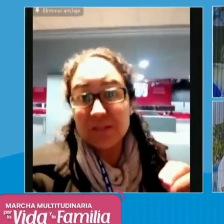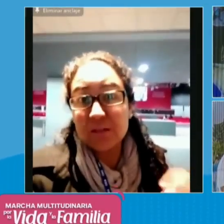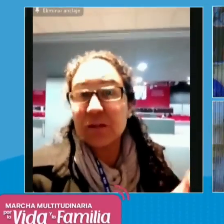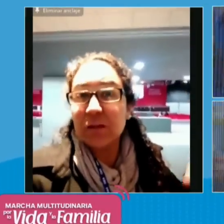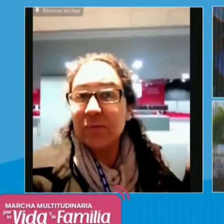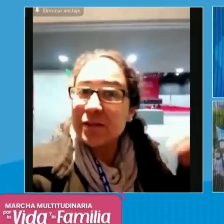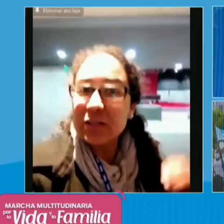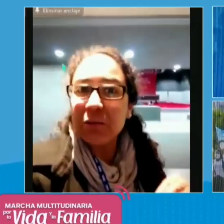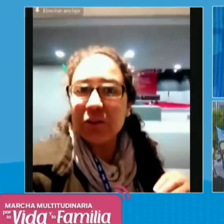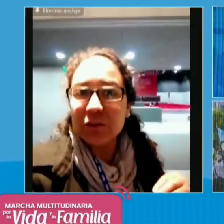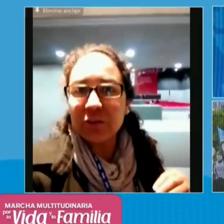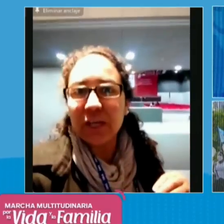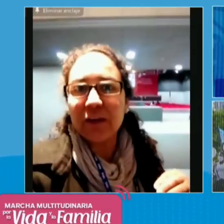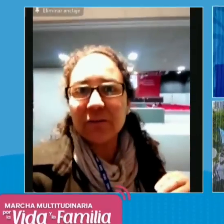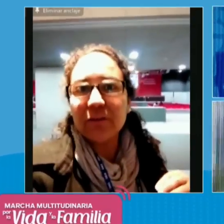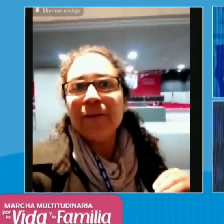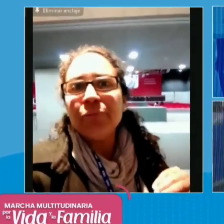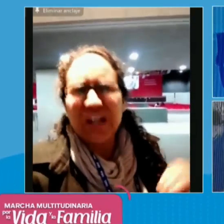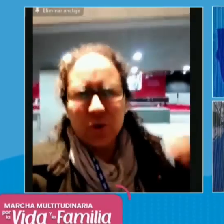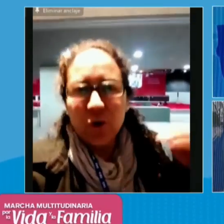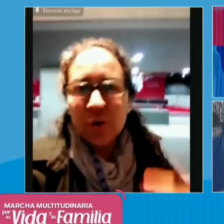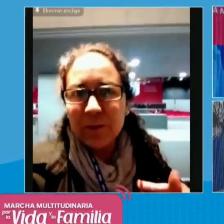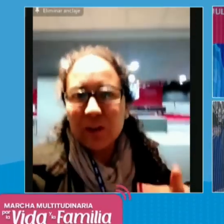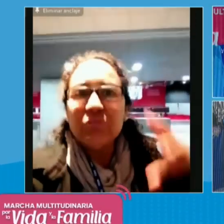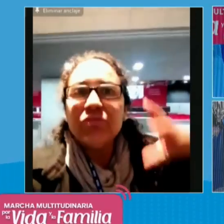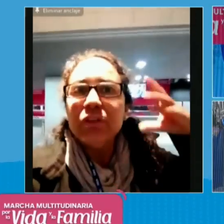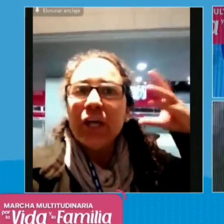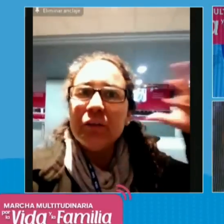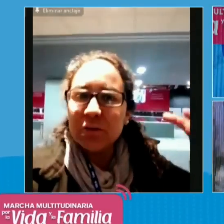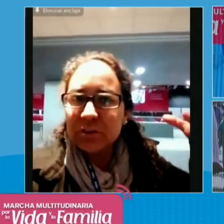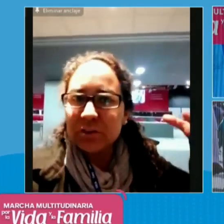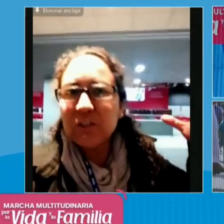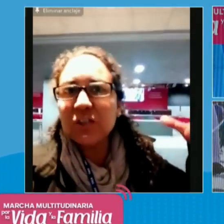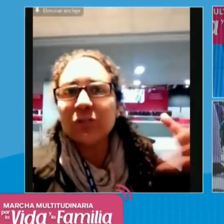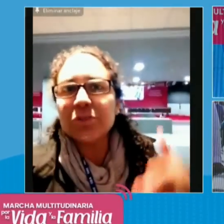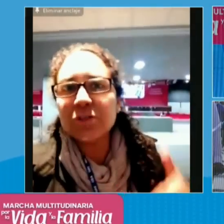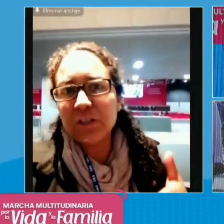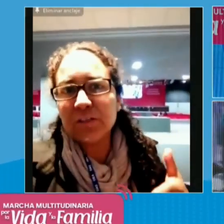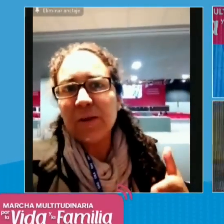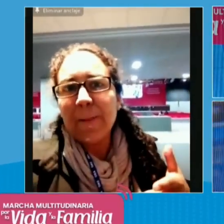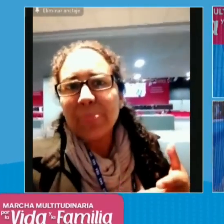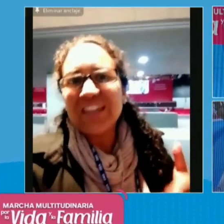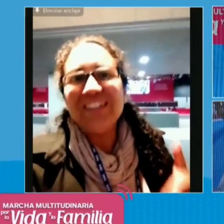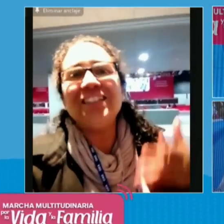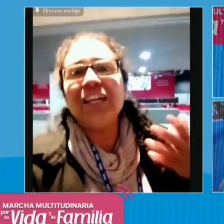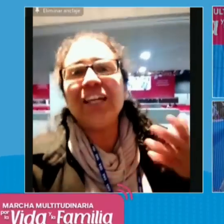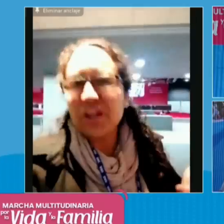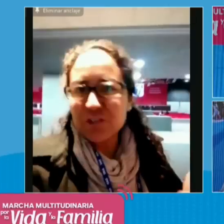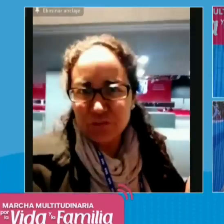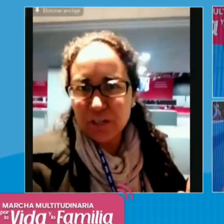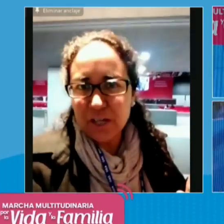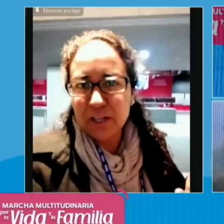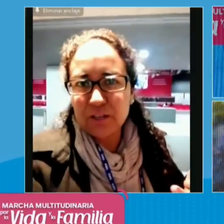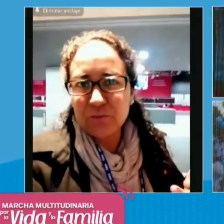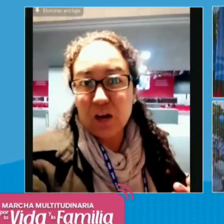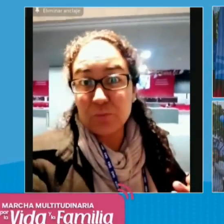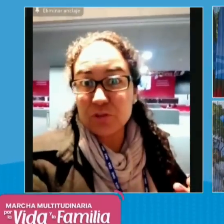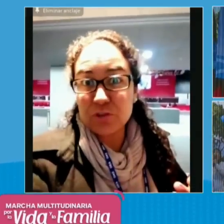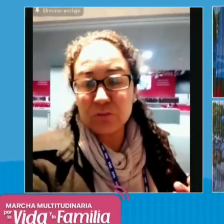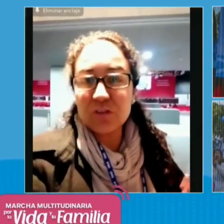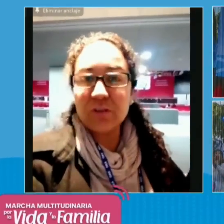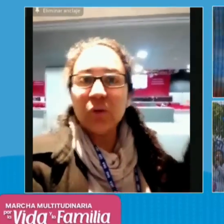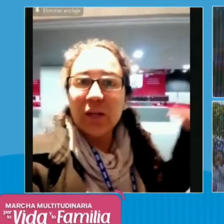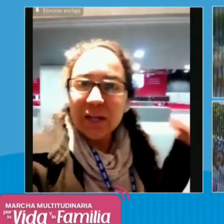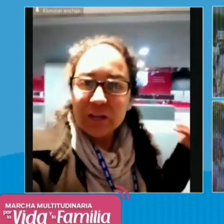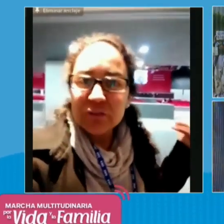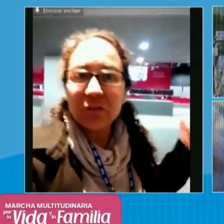que puede ser hasta irreversible, Dios no quiera, ¿no? A los jóvenes, confundiéndolos, dándoles opciones que ni siquiera debe ser una